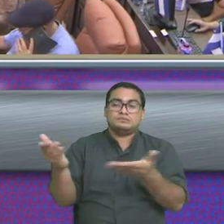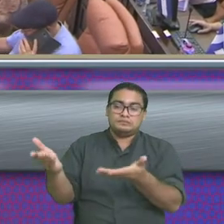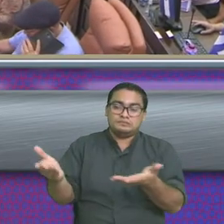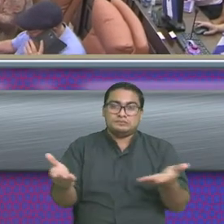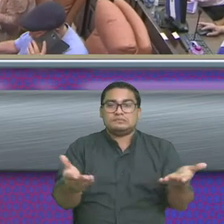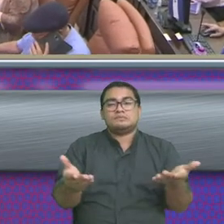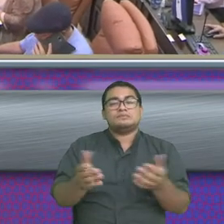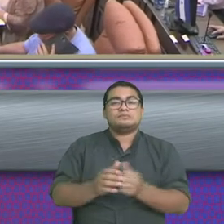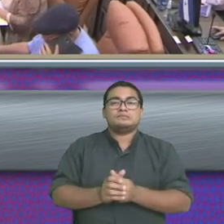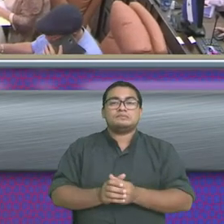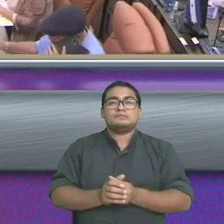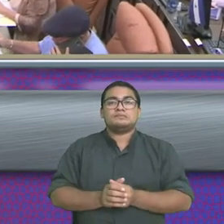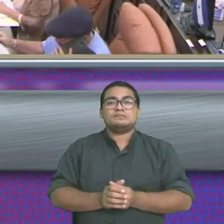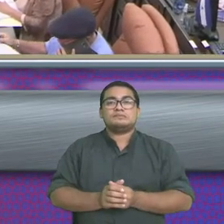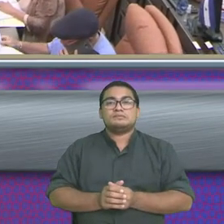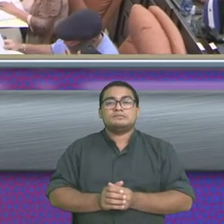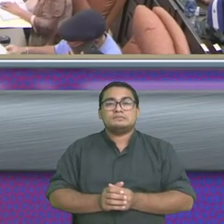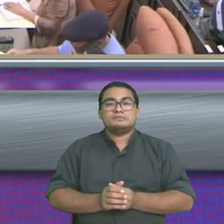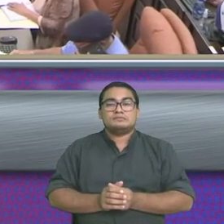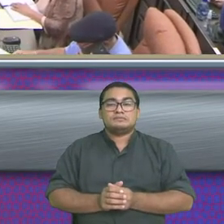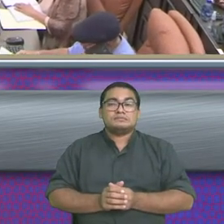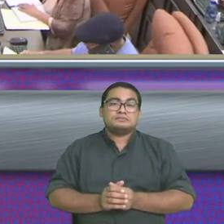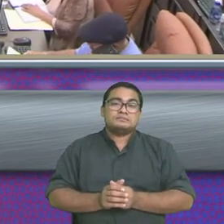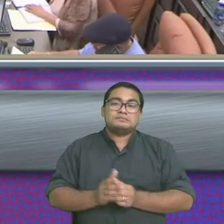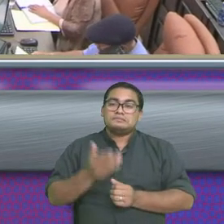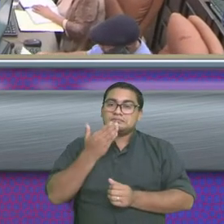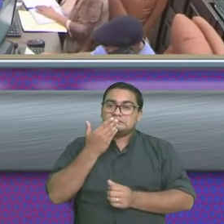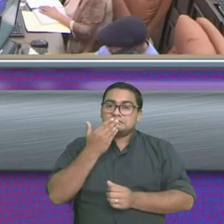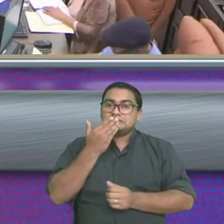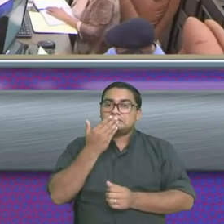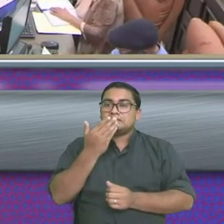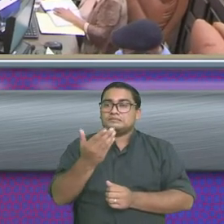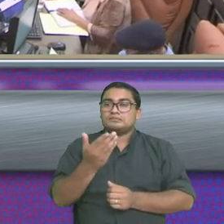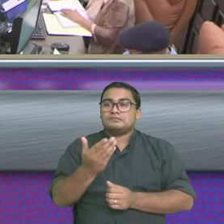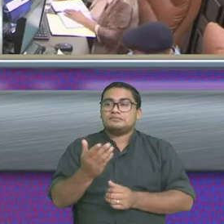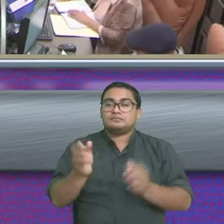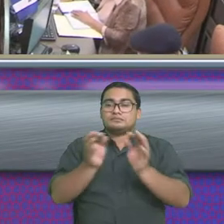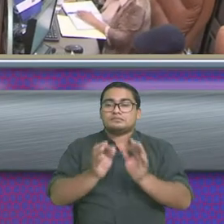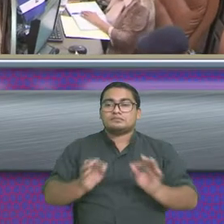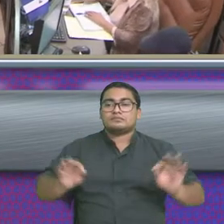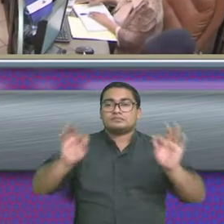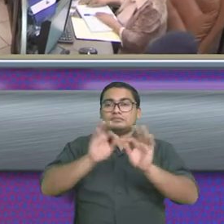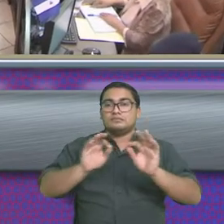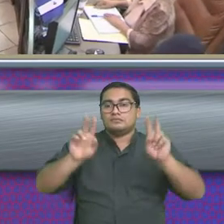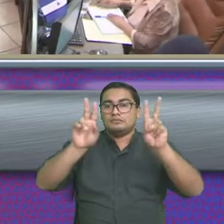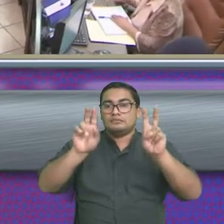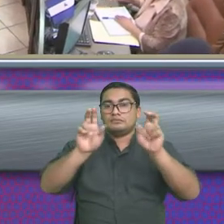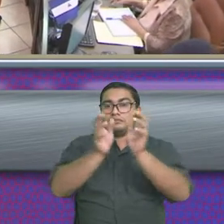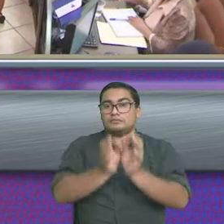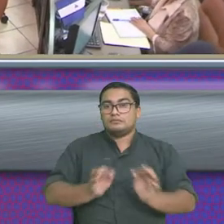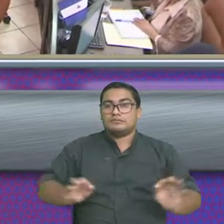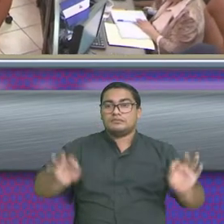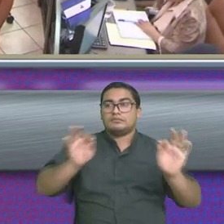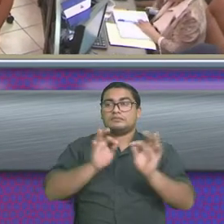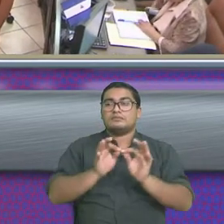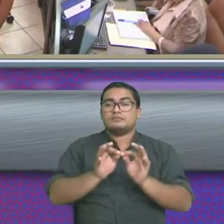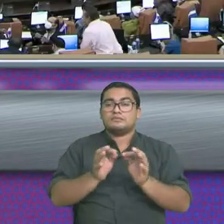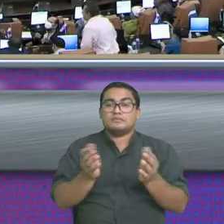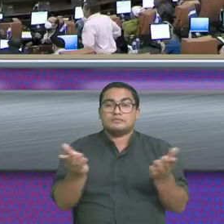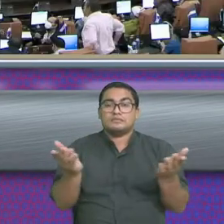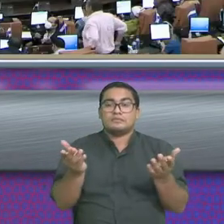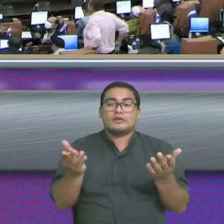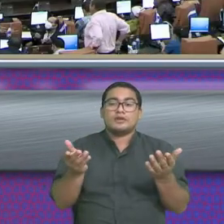tardes, buenos días. Gualmaro tocaba un aspecto muy importante, que es la